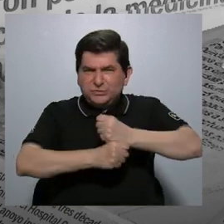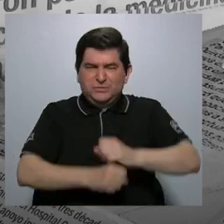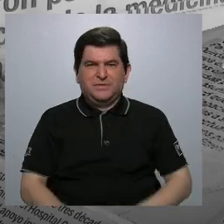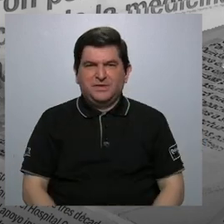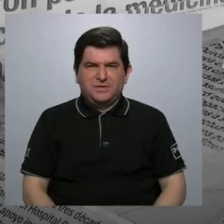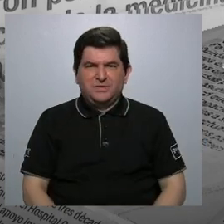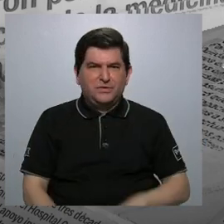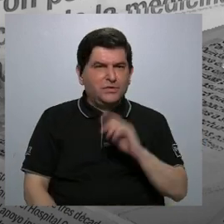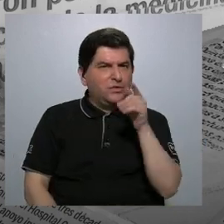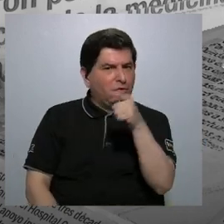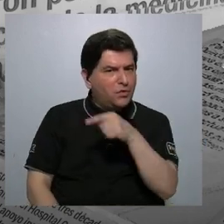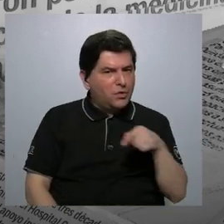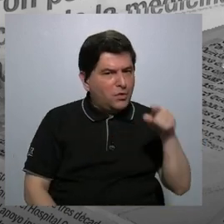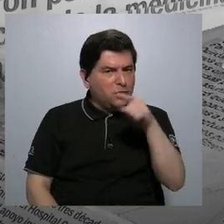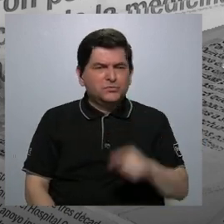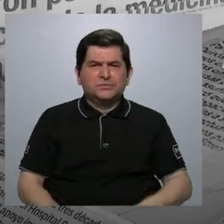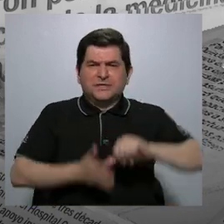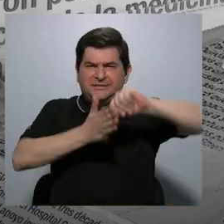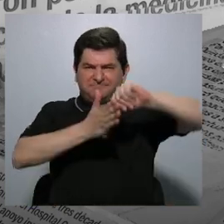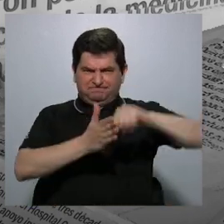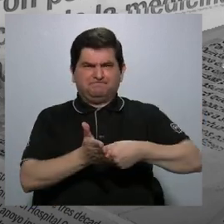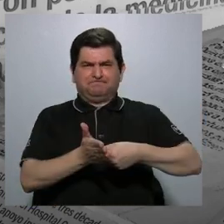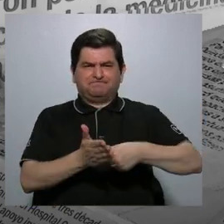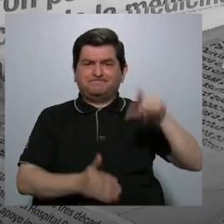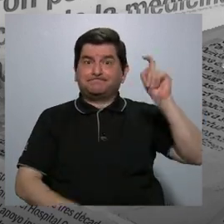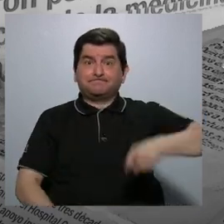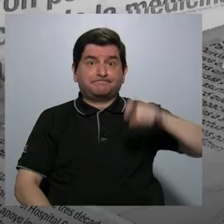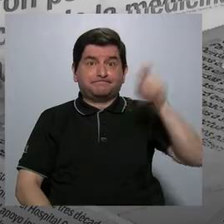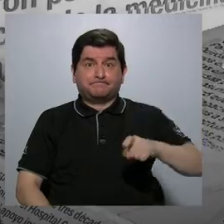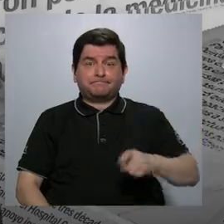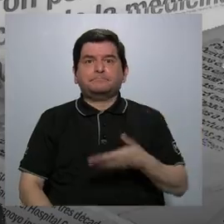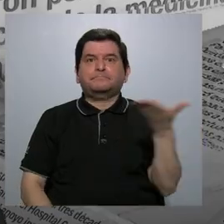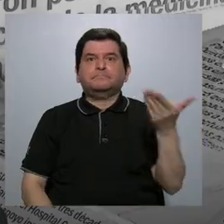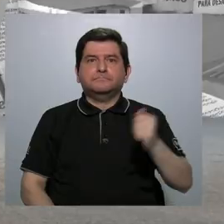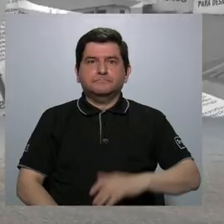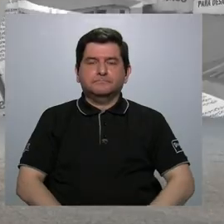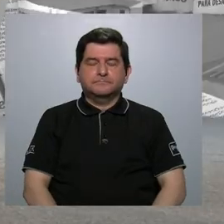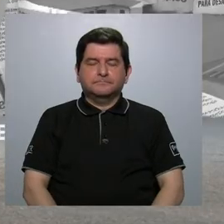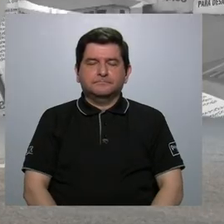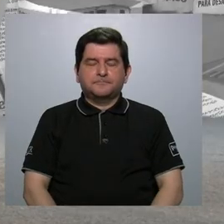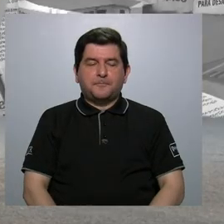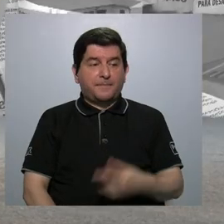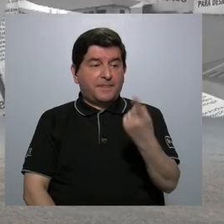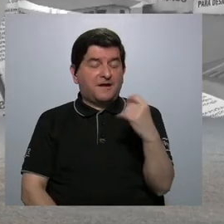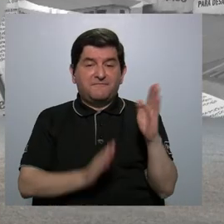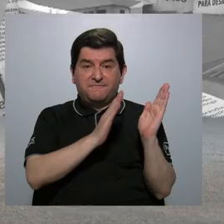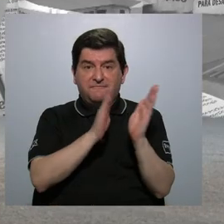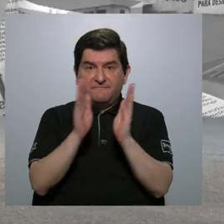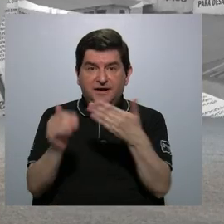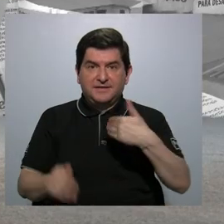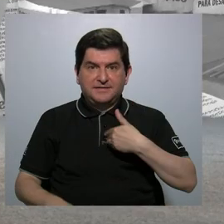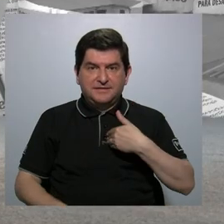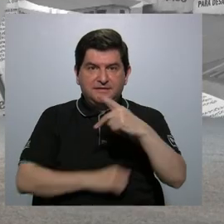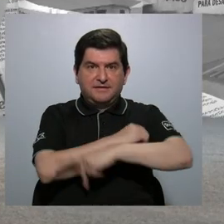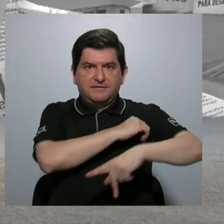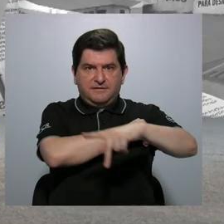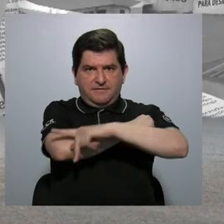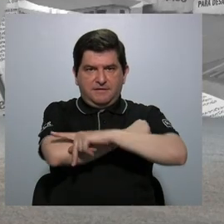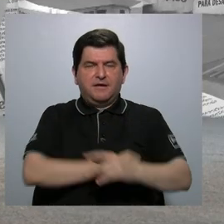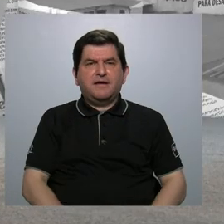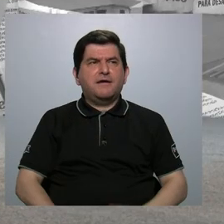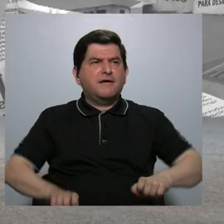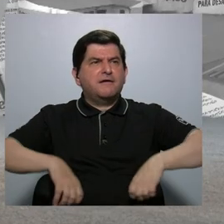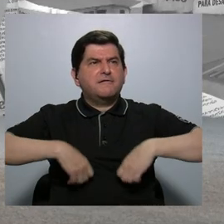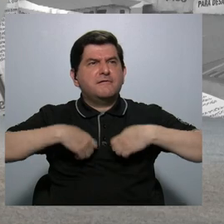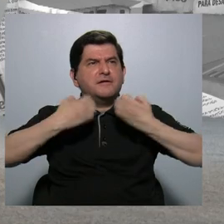qué es lo que ustedes más destacan de urgencia en ese aspecto? La falta de planificación que tenemos en el país, ¿verdad? Existe